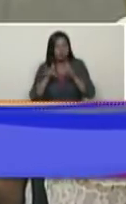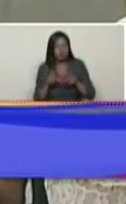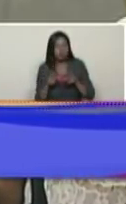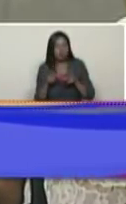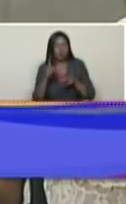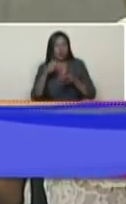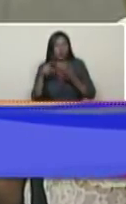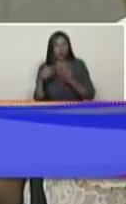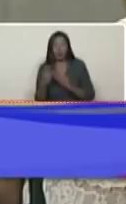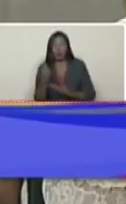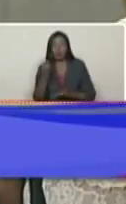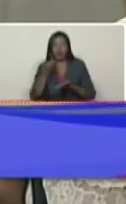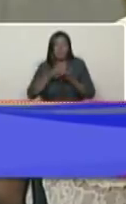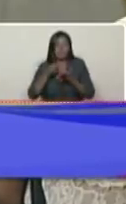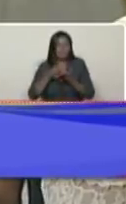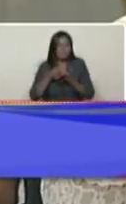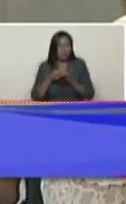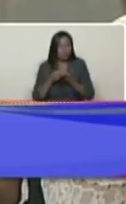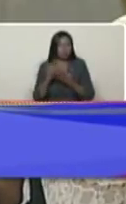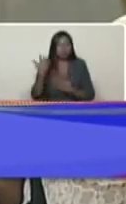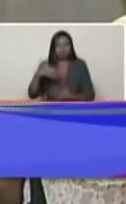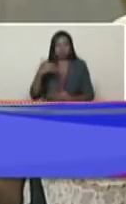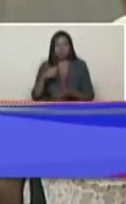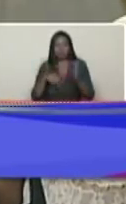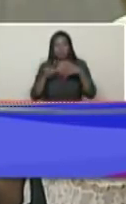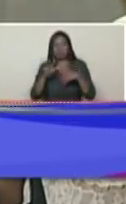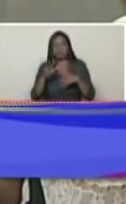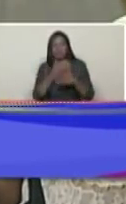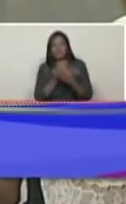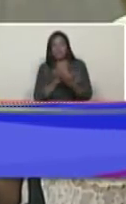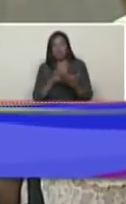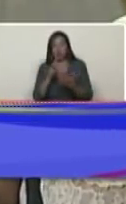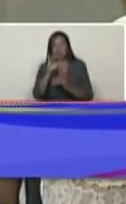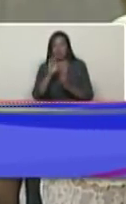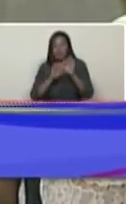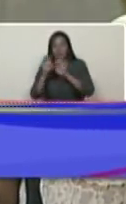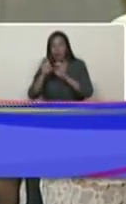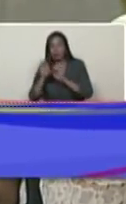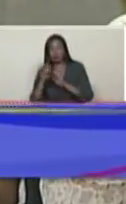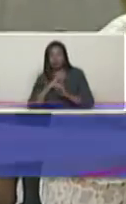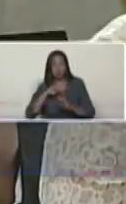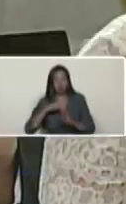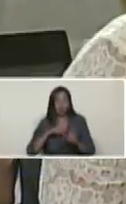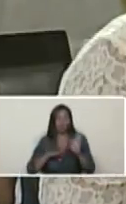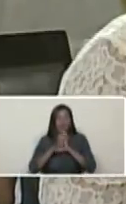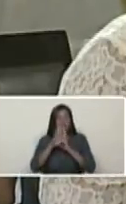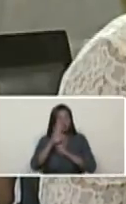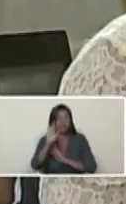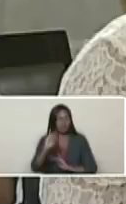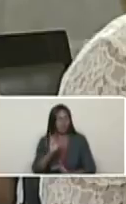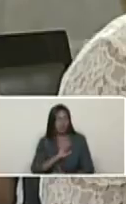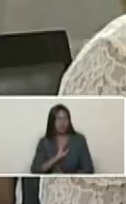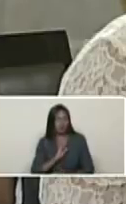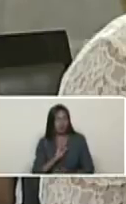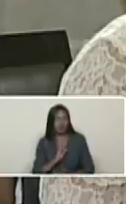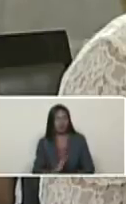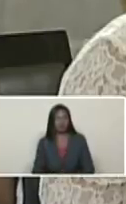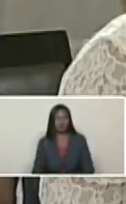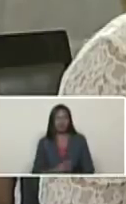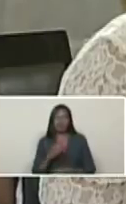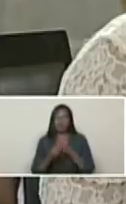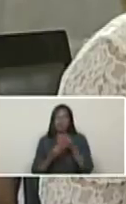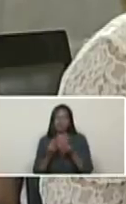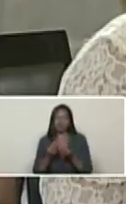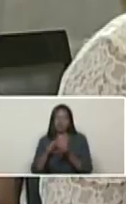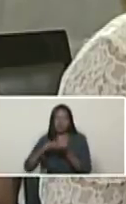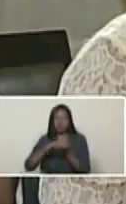costoso, que solo se hace en privado. 17 millones de bolívares solamente cuesta ese estudio. Podemos desarrollar también esas capacidades de tal manera de poder